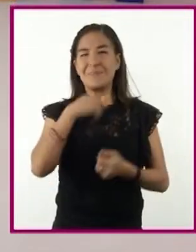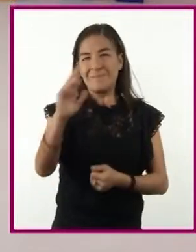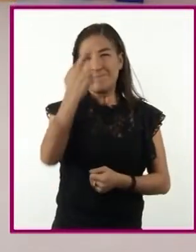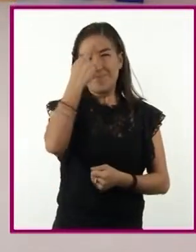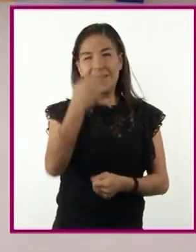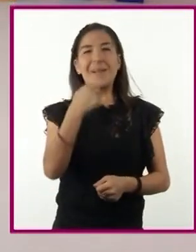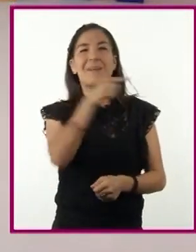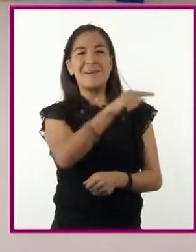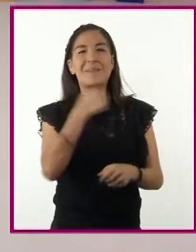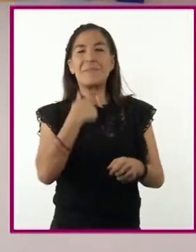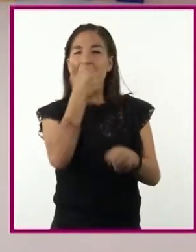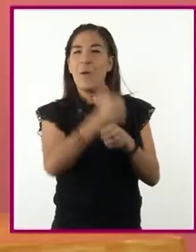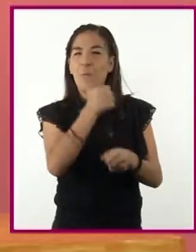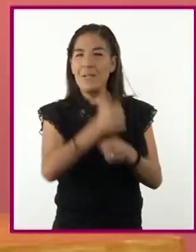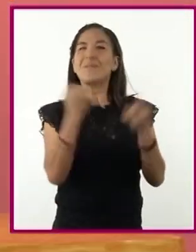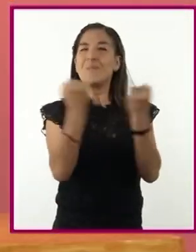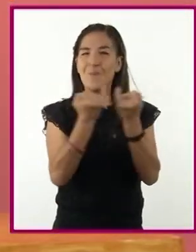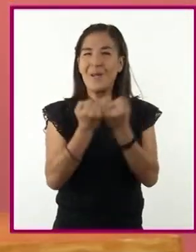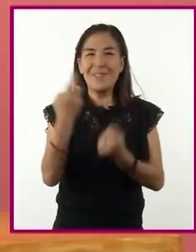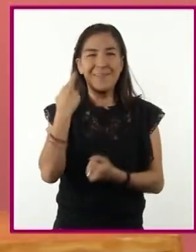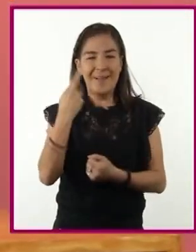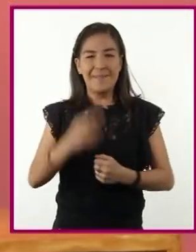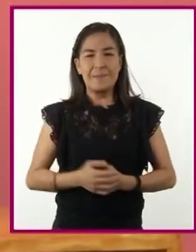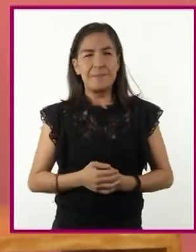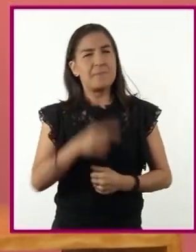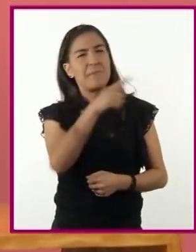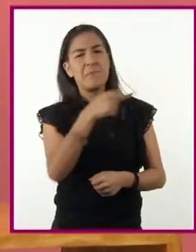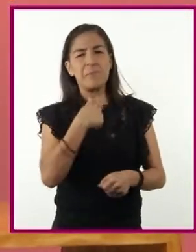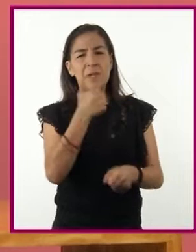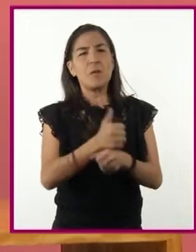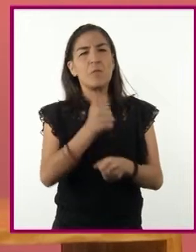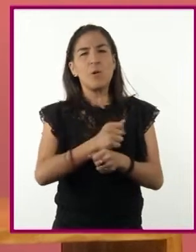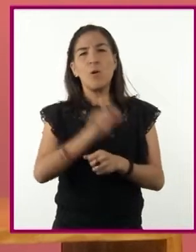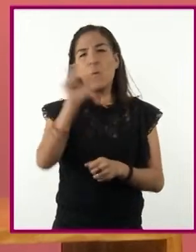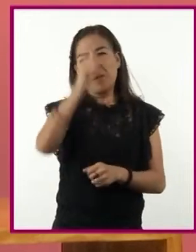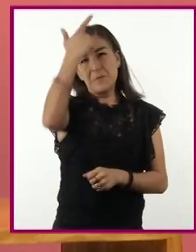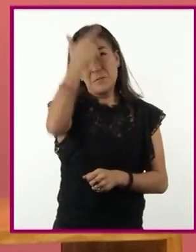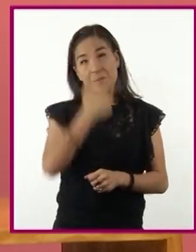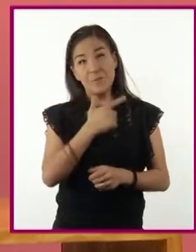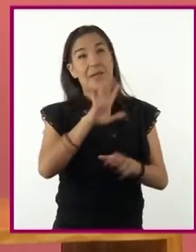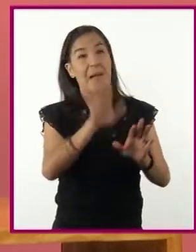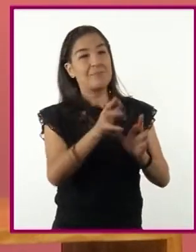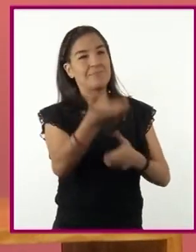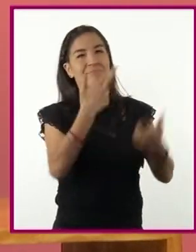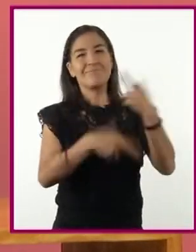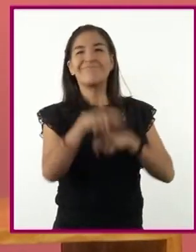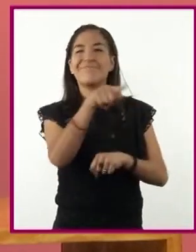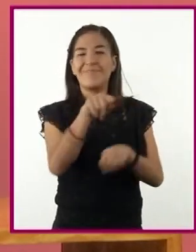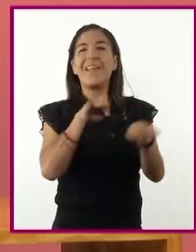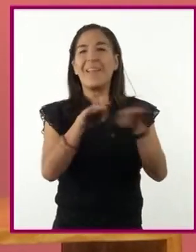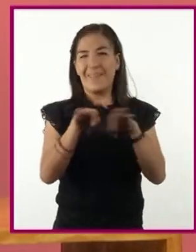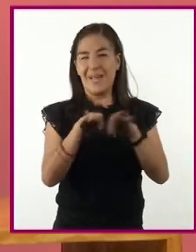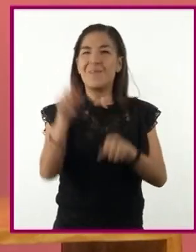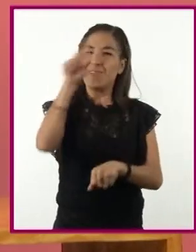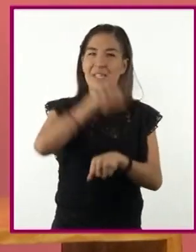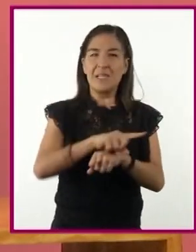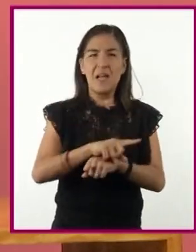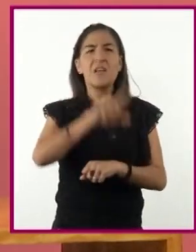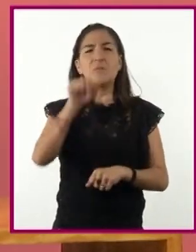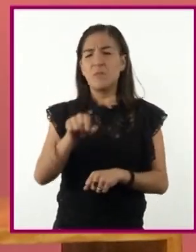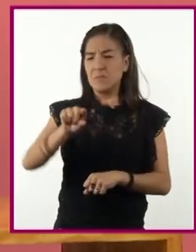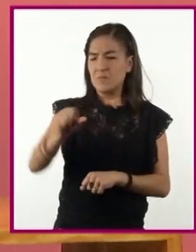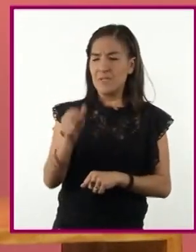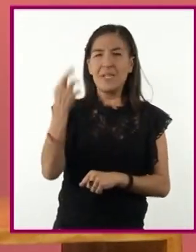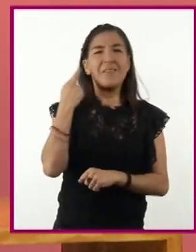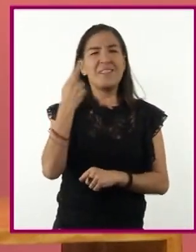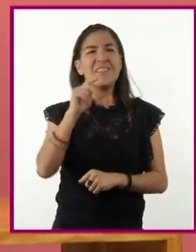que solía escuchar radio con mi abuelo. Él lo escuchaba por la noche cuando regresaba de su jornada de trabajo y sintonizaba